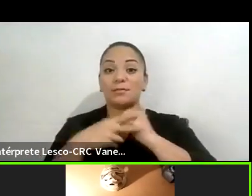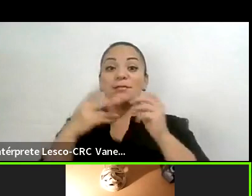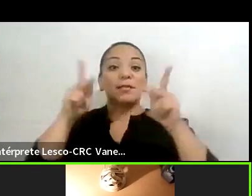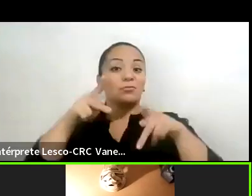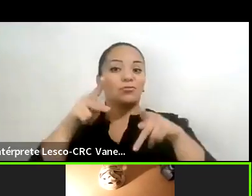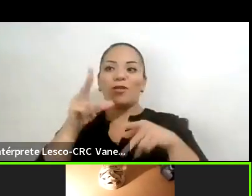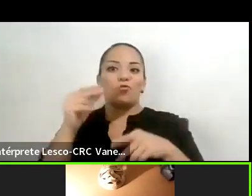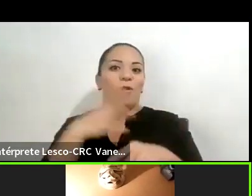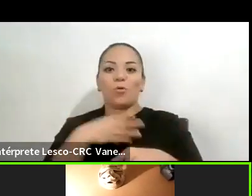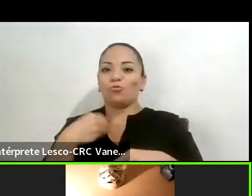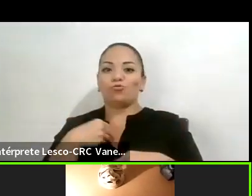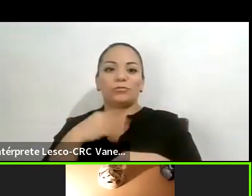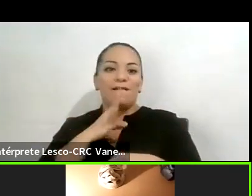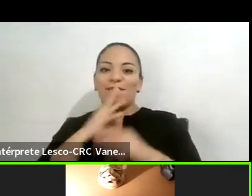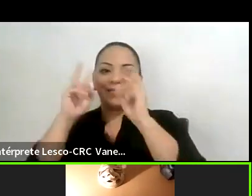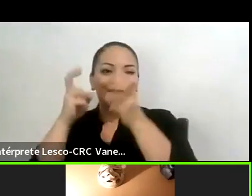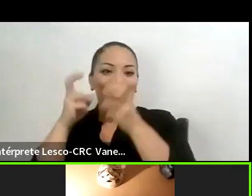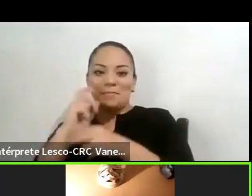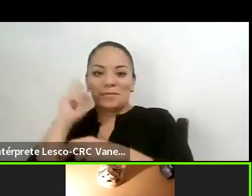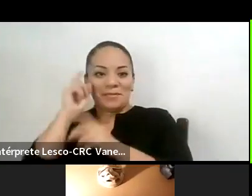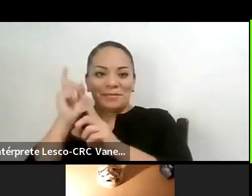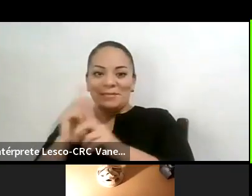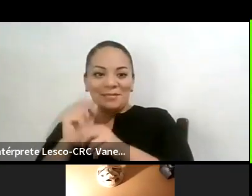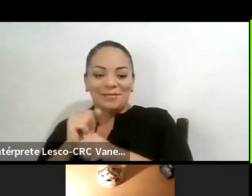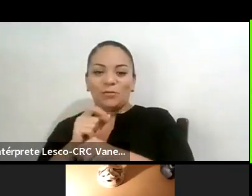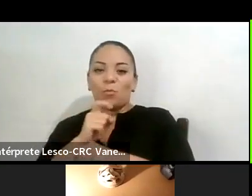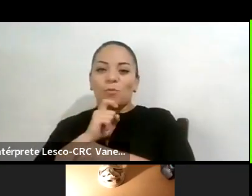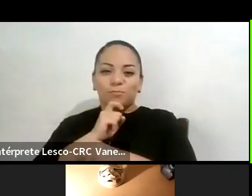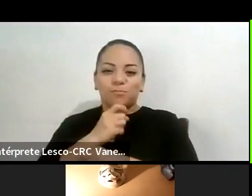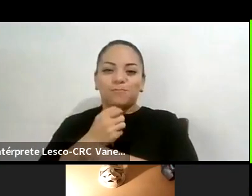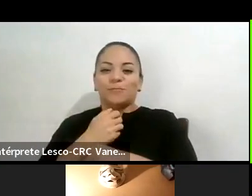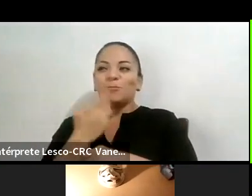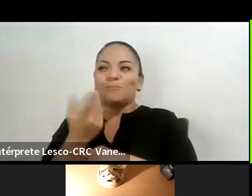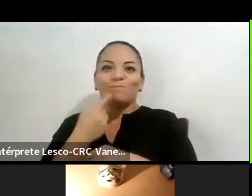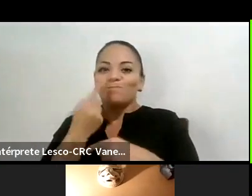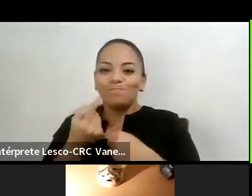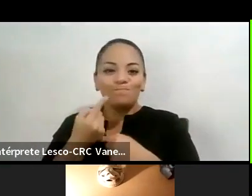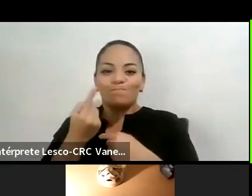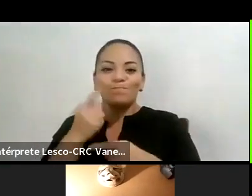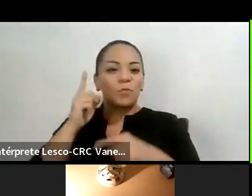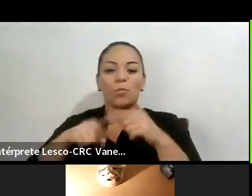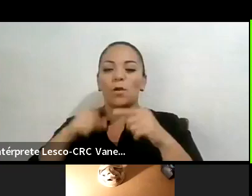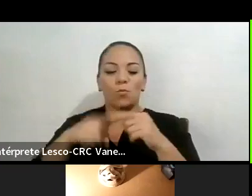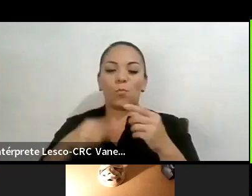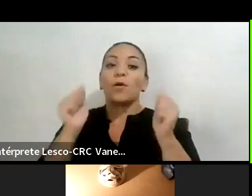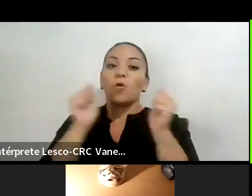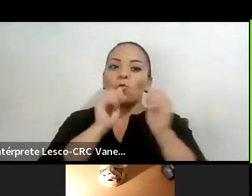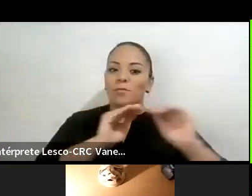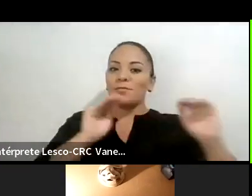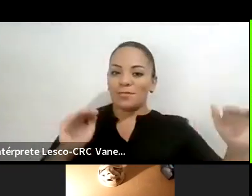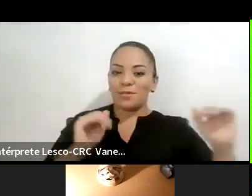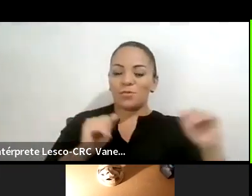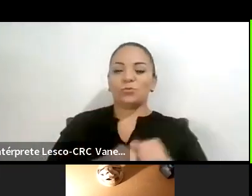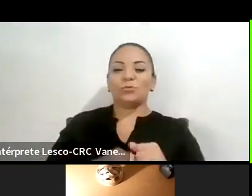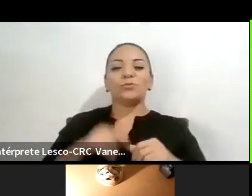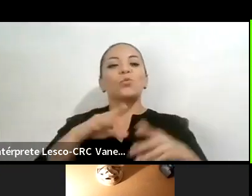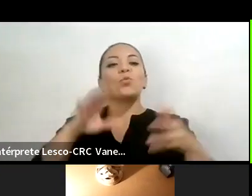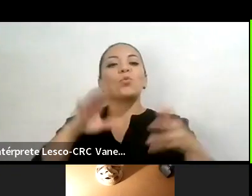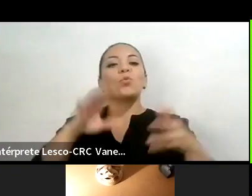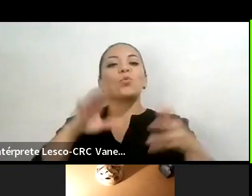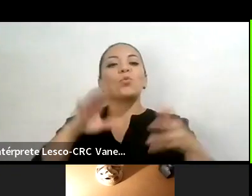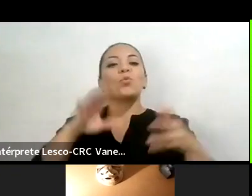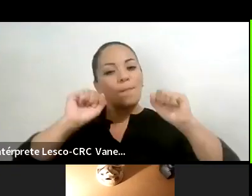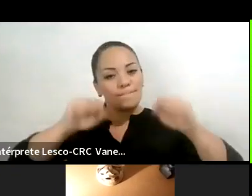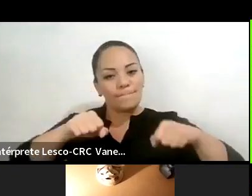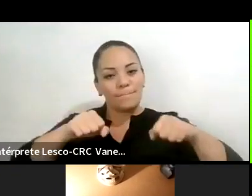¿verdad? Realmente nos cuesta decirlos, nos cuesta hablarlos muchísimo más con nuestros niños y niñas, y estos cuentos pueden ser